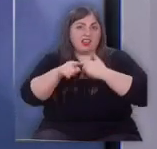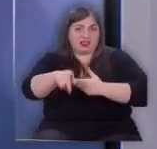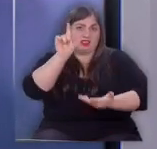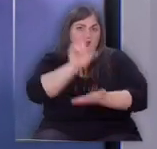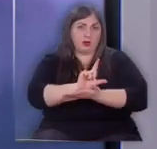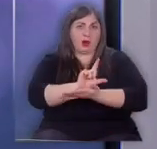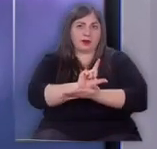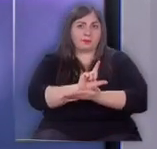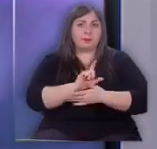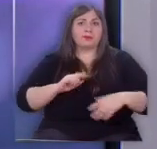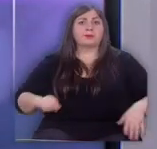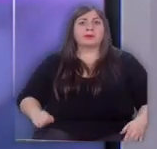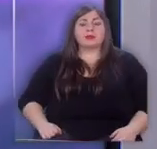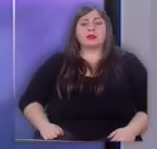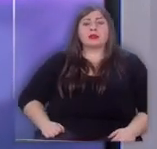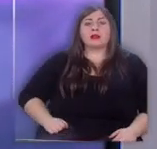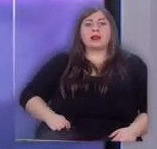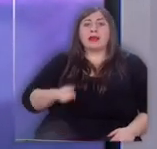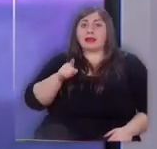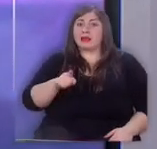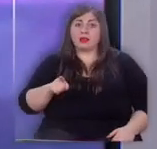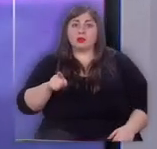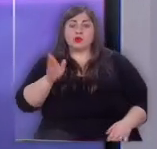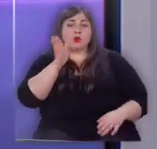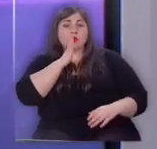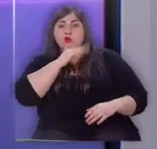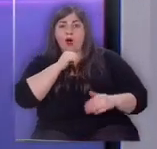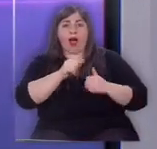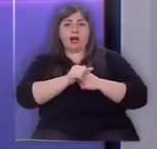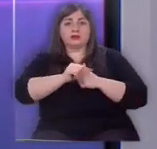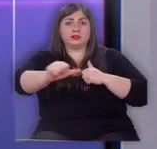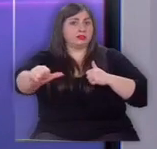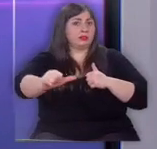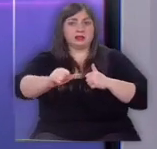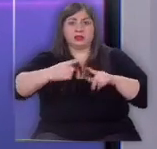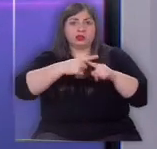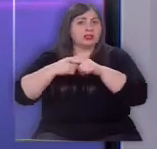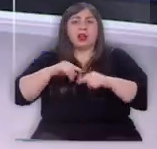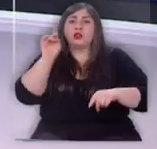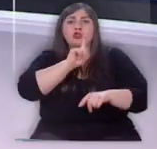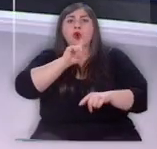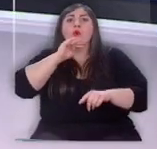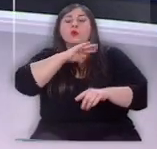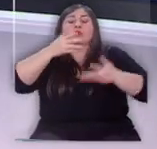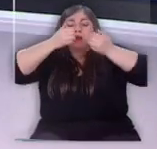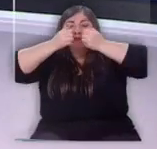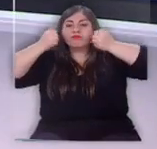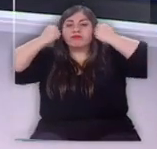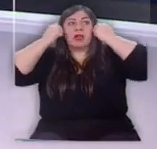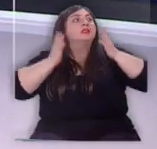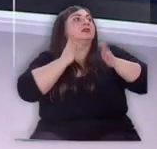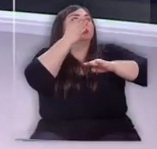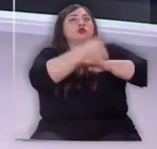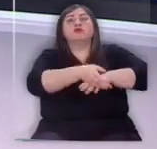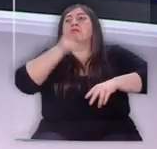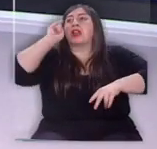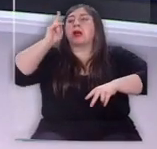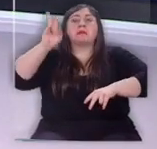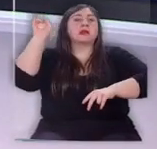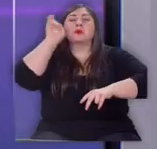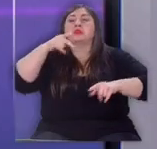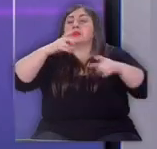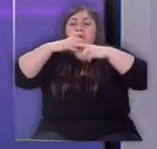lugar. Ellos no tienen distanciamiento social, ellos no usan mascarilla, se suben a la locomoción colectiva sin ningún